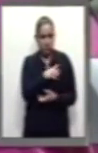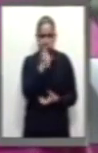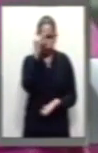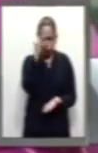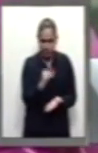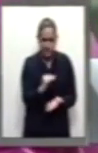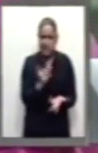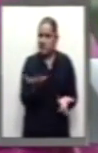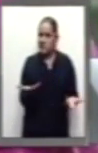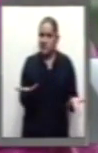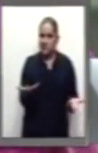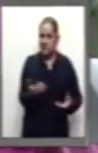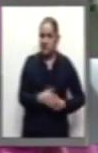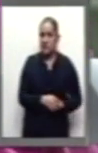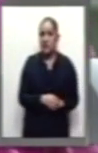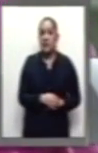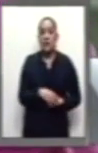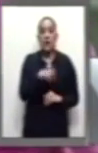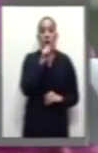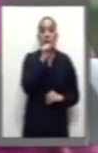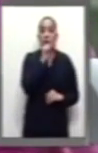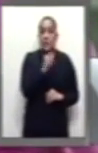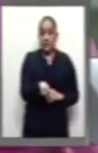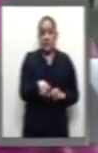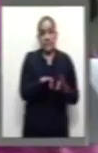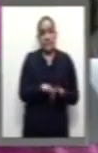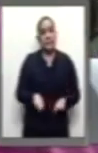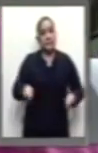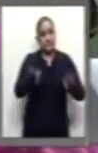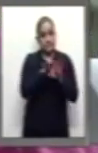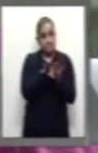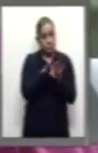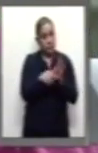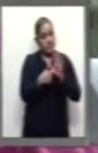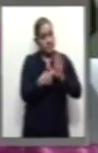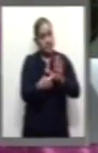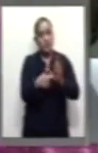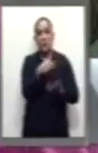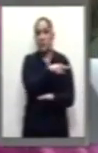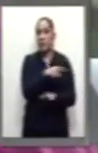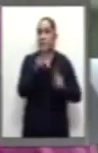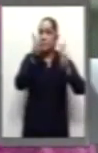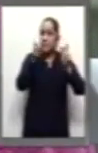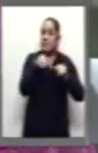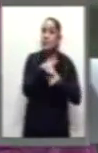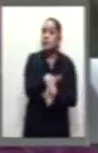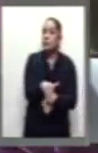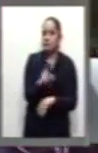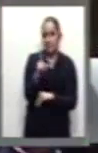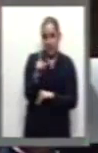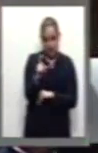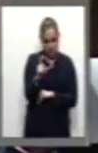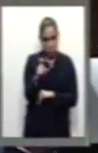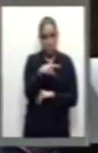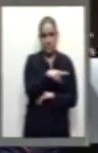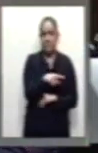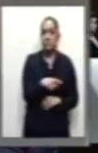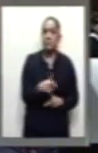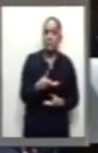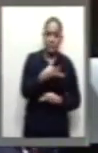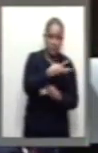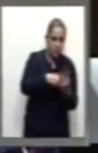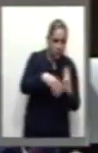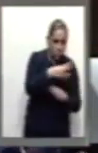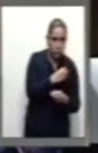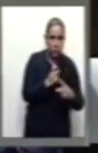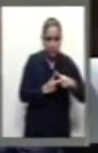También es muy importante tomar en cuenta el tema del agua. Los recursos, los subsidios de